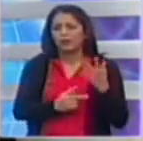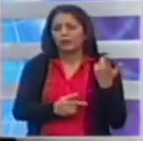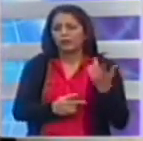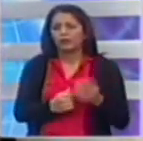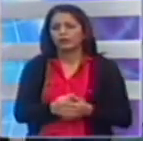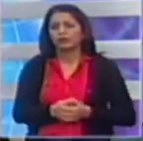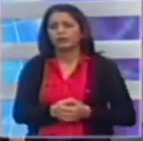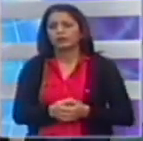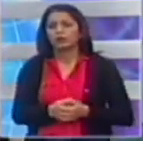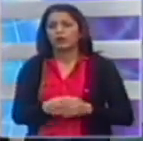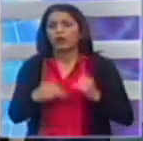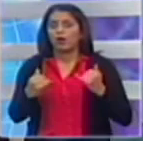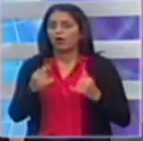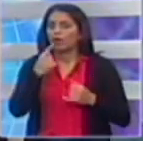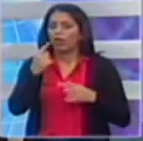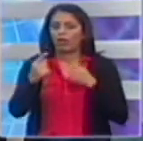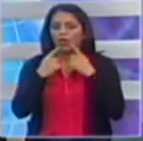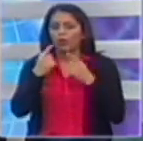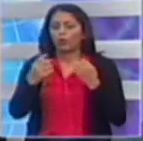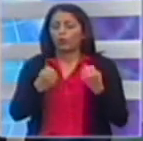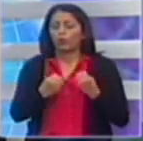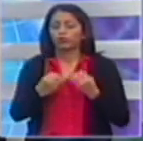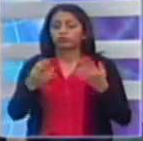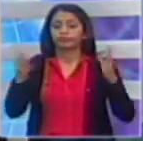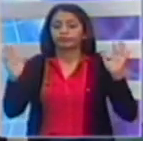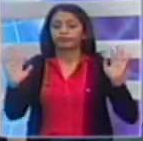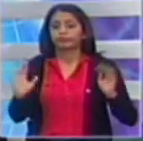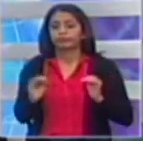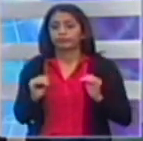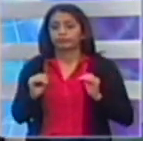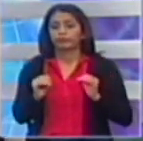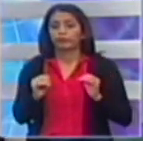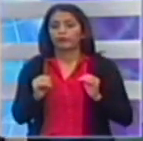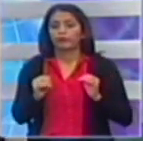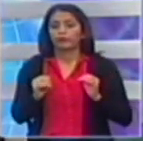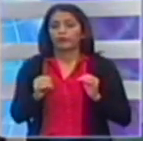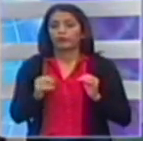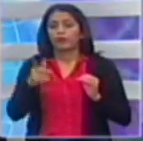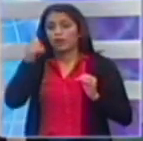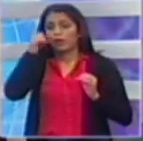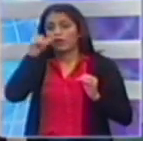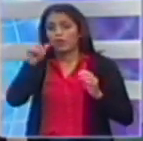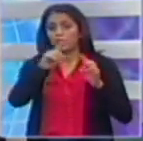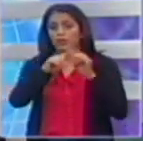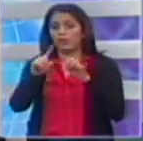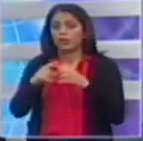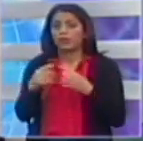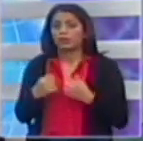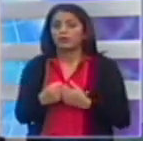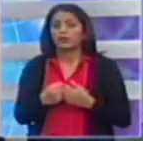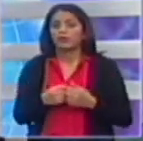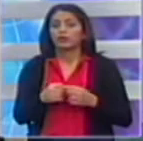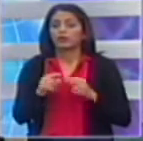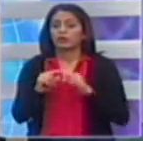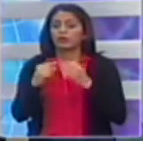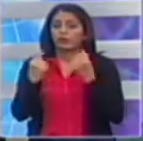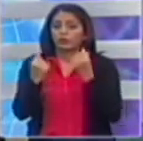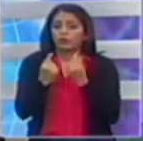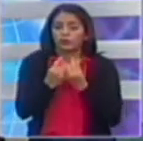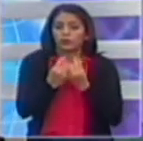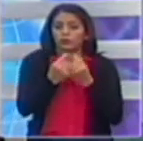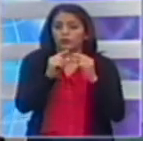se empieza a decir de todo. Hay muchos líderes del Tea Party, del Partido Republicano, que abiertamente ya no han